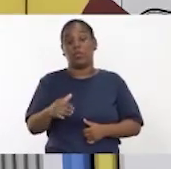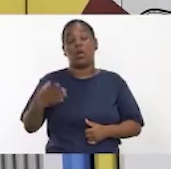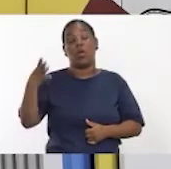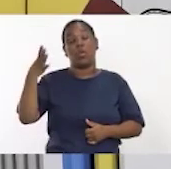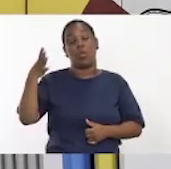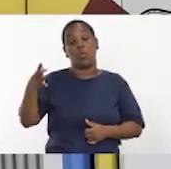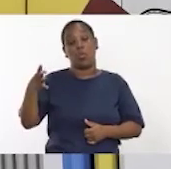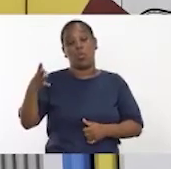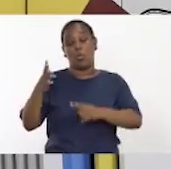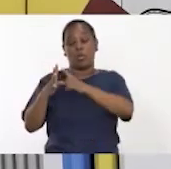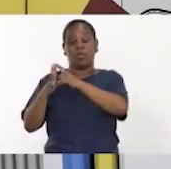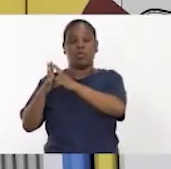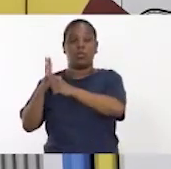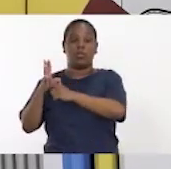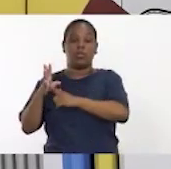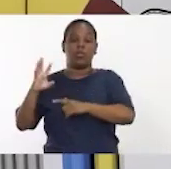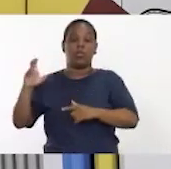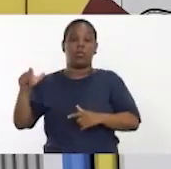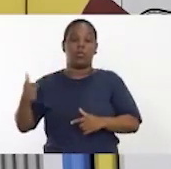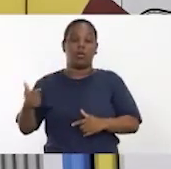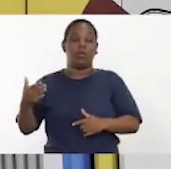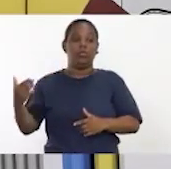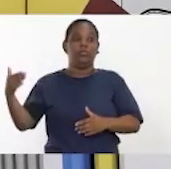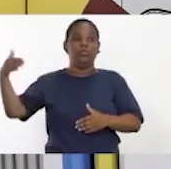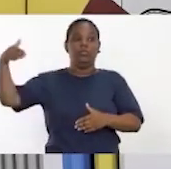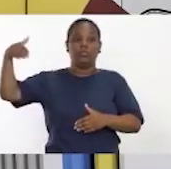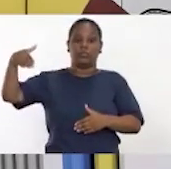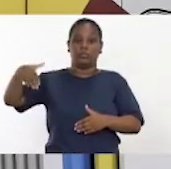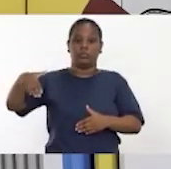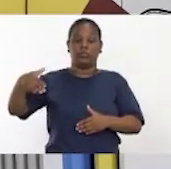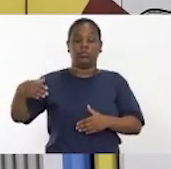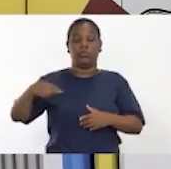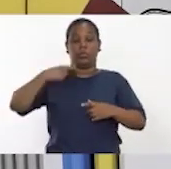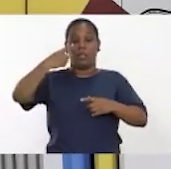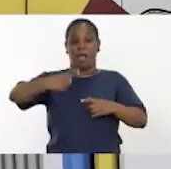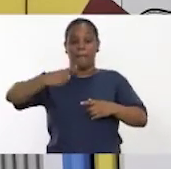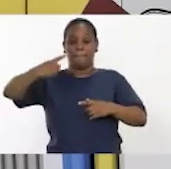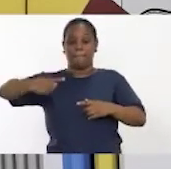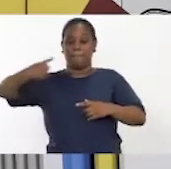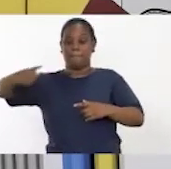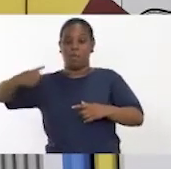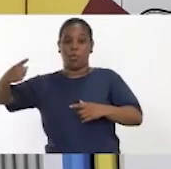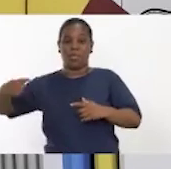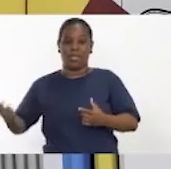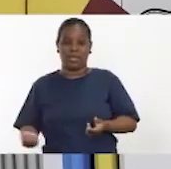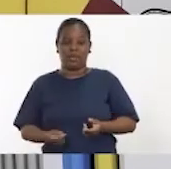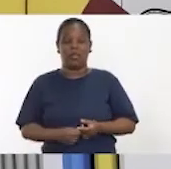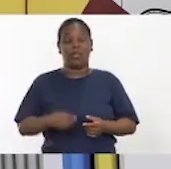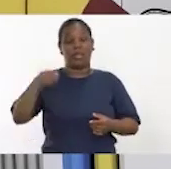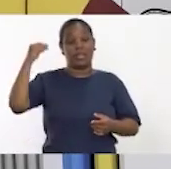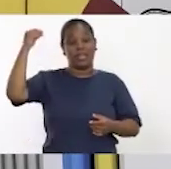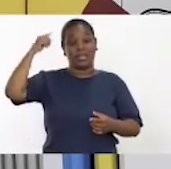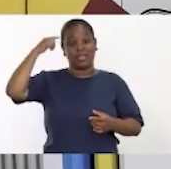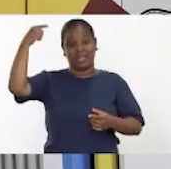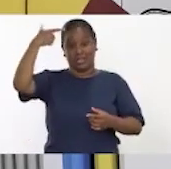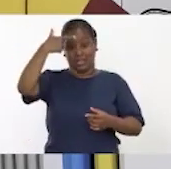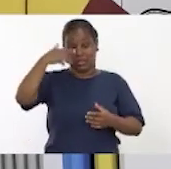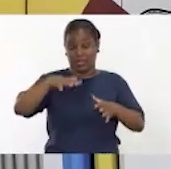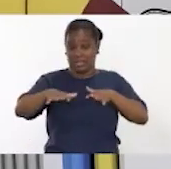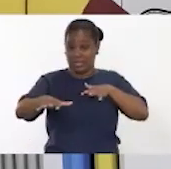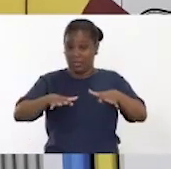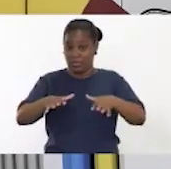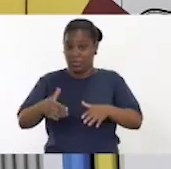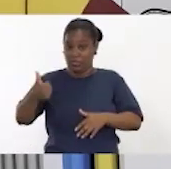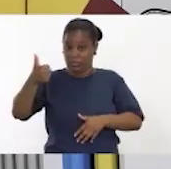fuerza, al igual, los 4 dedos cuando penetran dentro de la bobina, en